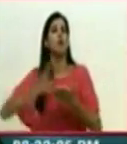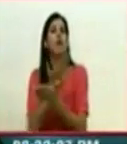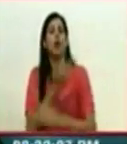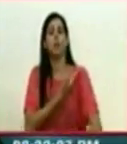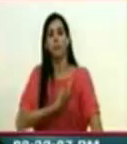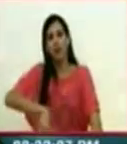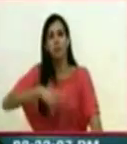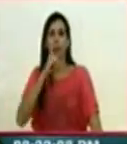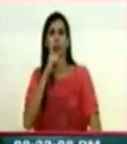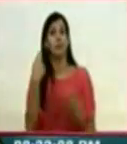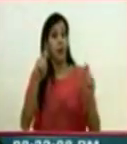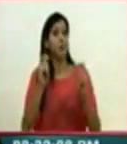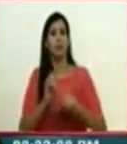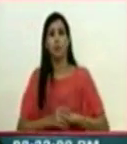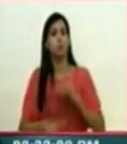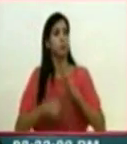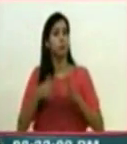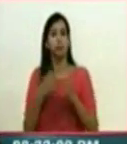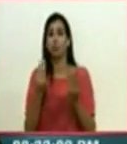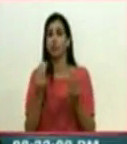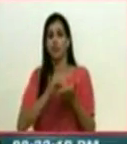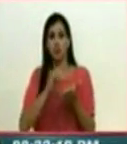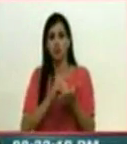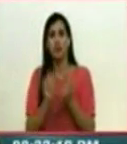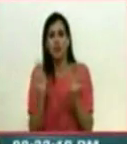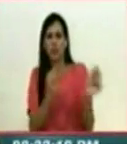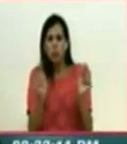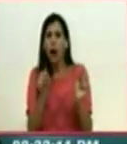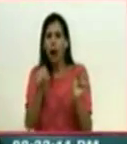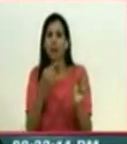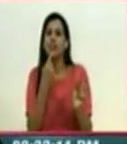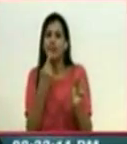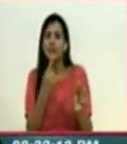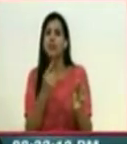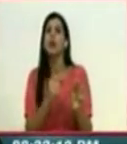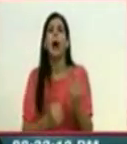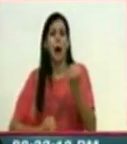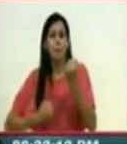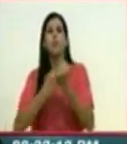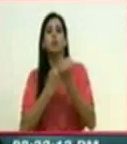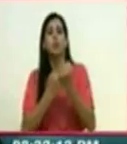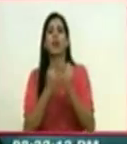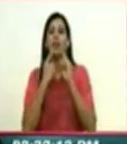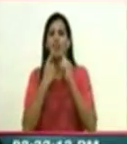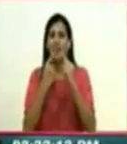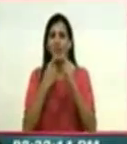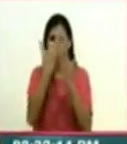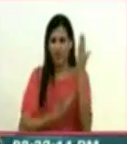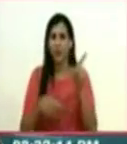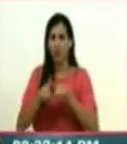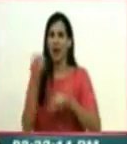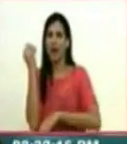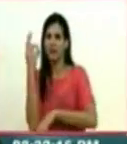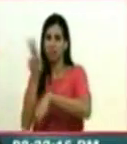presidente Nicolás Maduro. Durante la discusión destacaron que se suman a la declaración hecha por la Asamblea Nacional de declarar a